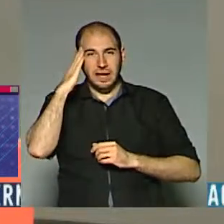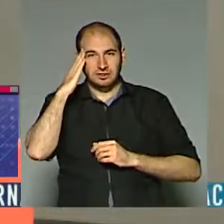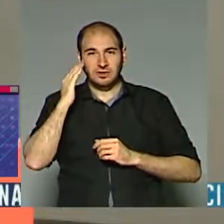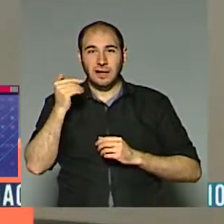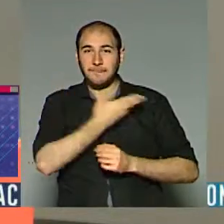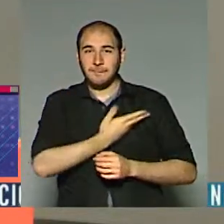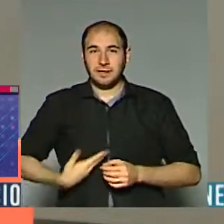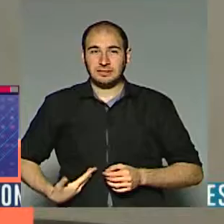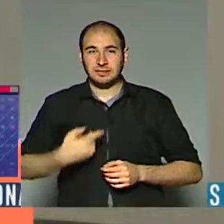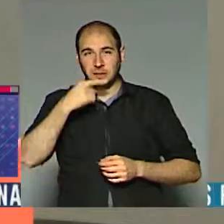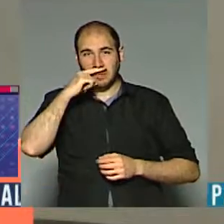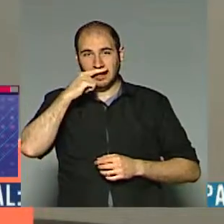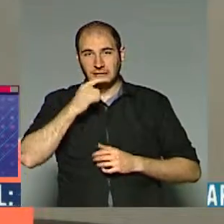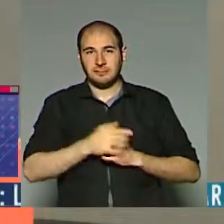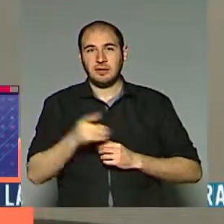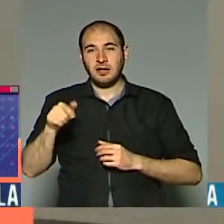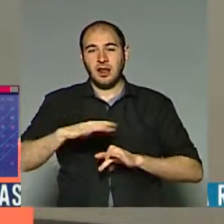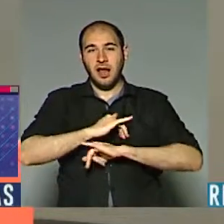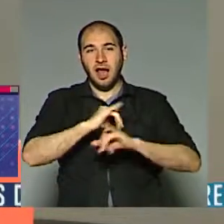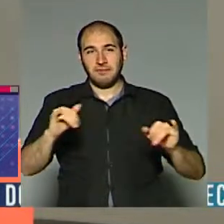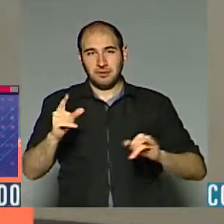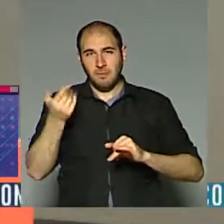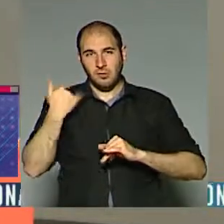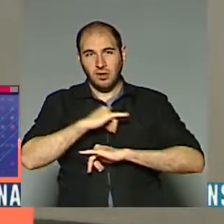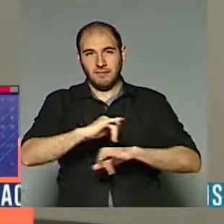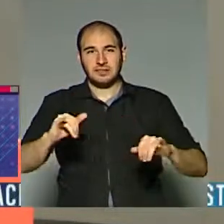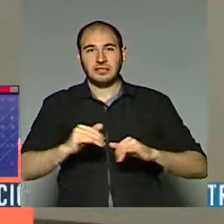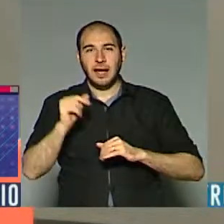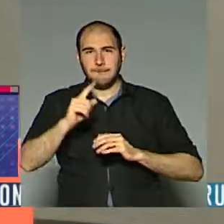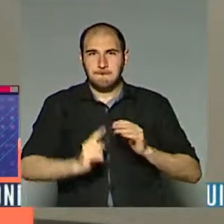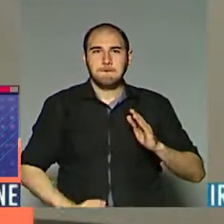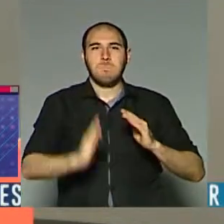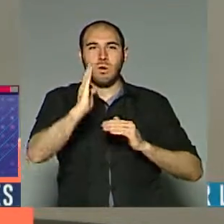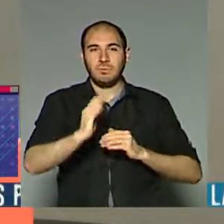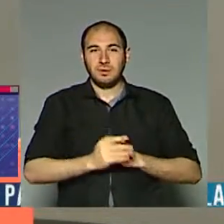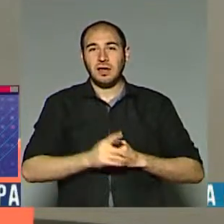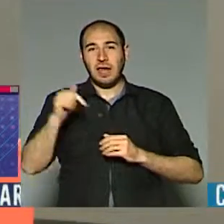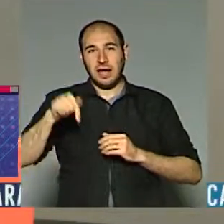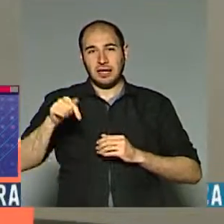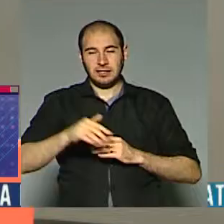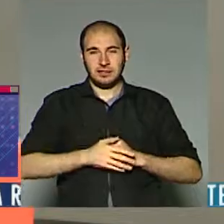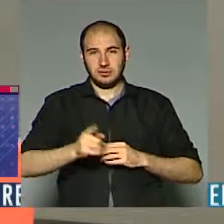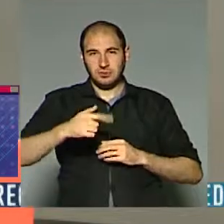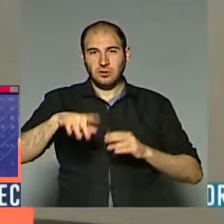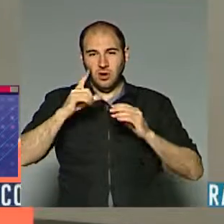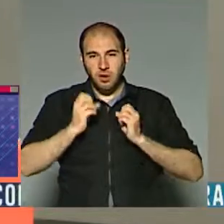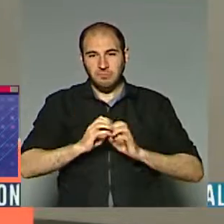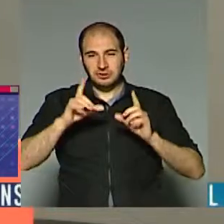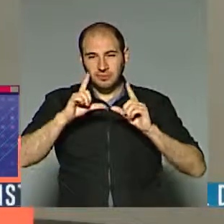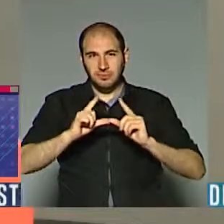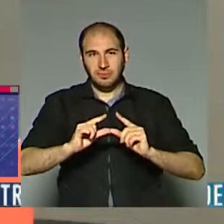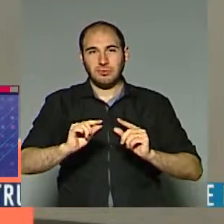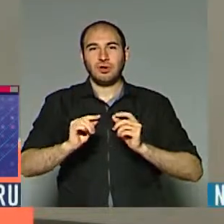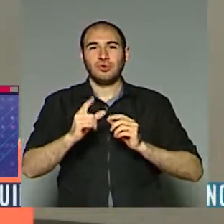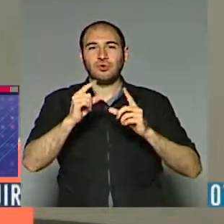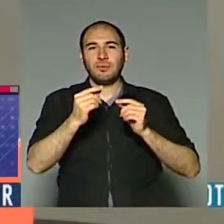Ya el presidente Mauricio Macri había dicho en las últimas horas que iba a haber un pico y que a partir de eso íbamos a comenzar a resurgir, o al menos